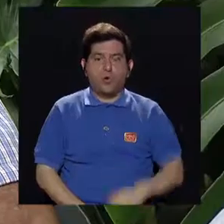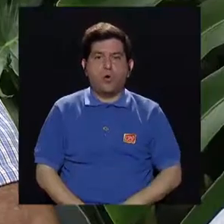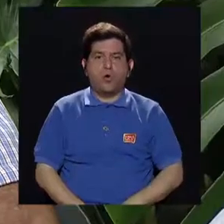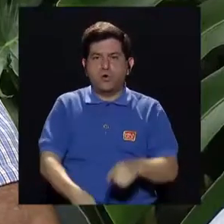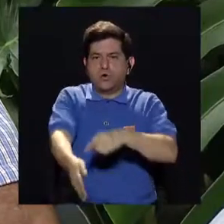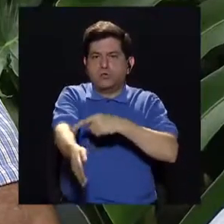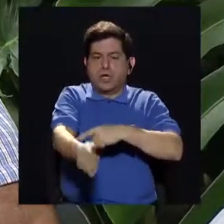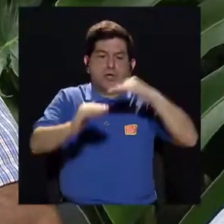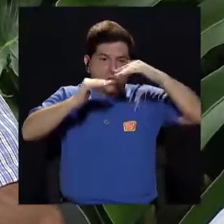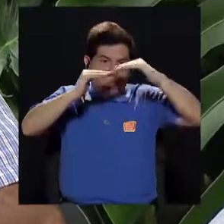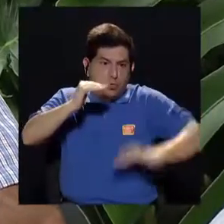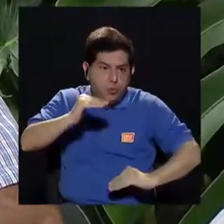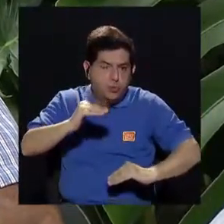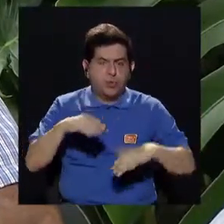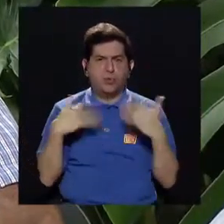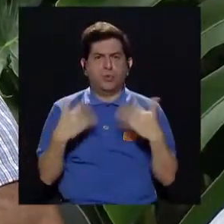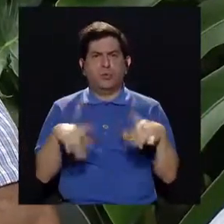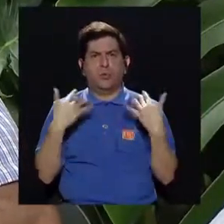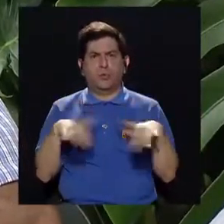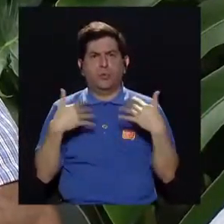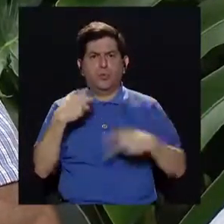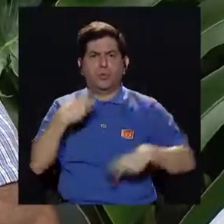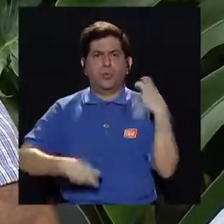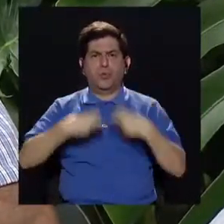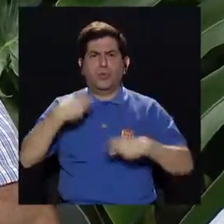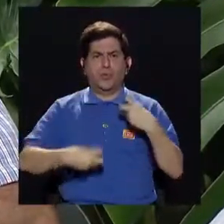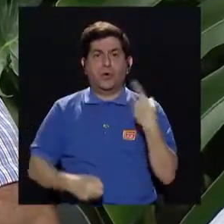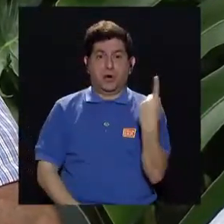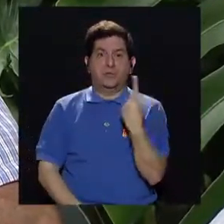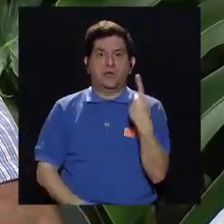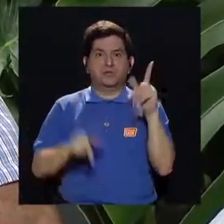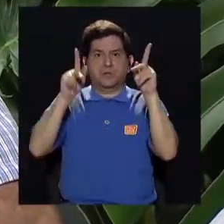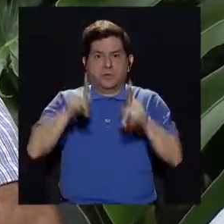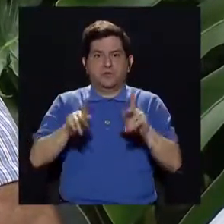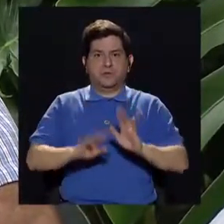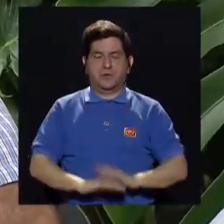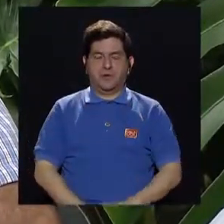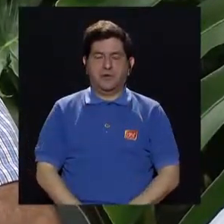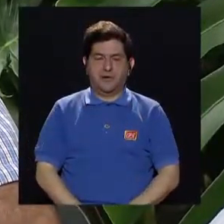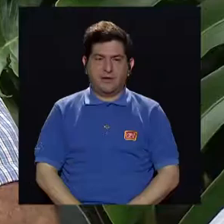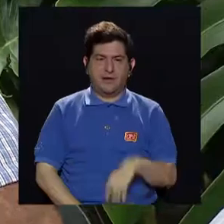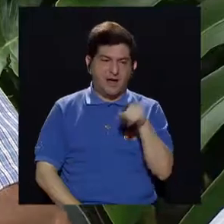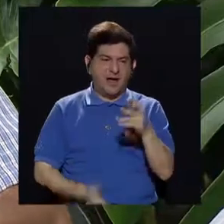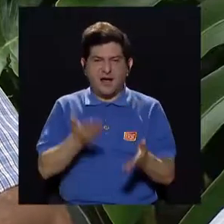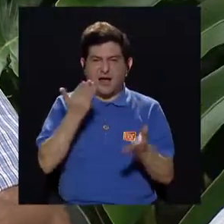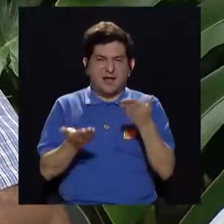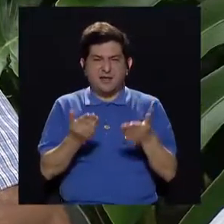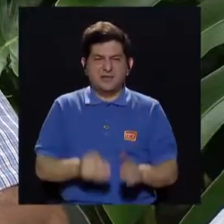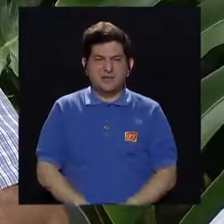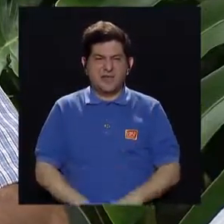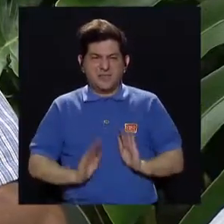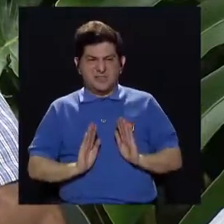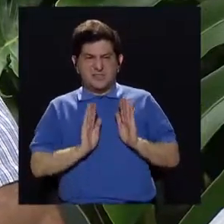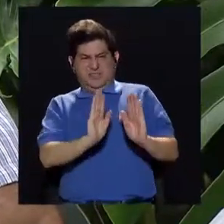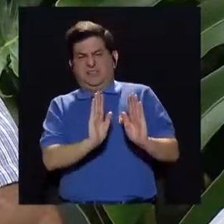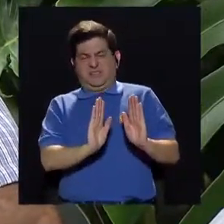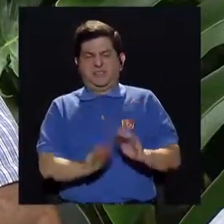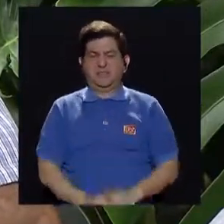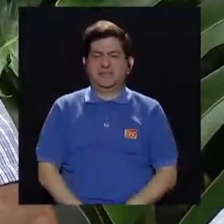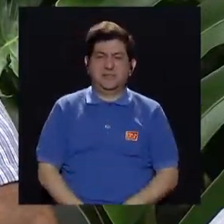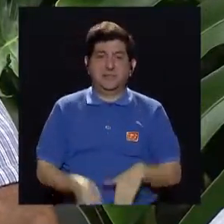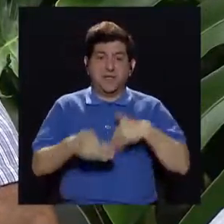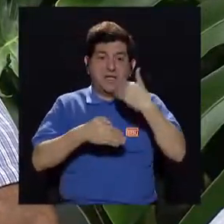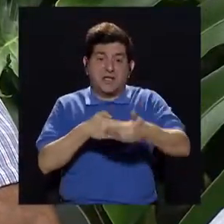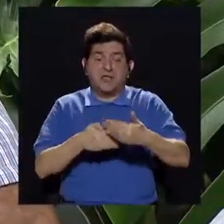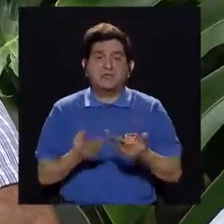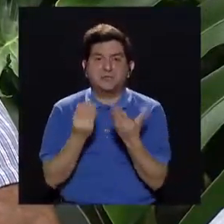desagradable, ¿verdad? Y que le pase ojalá solo es muy desagradable más. Entonces, eso lo ahuyenta el deporte. En vez de coger ese hábito que quería, más bien se echa marcha atrás